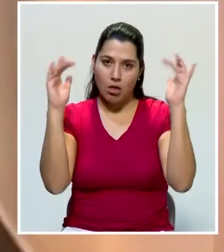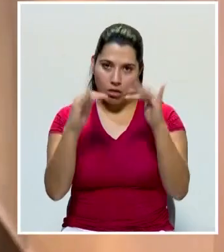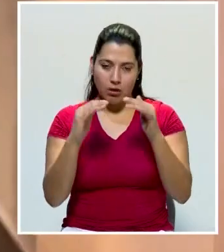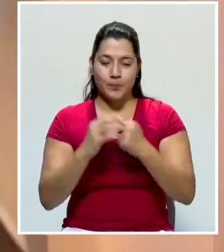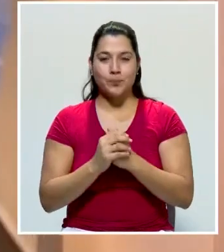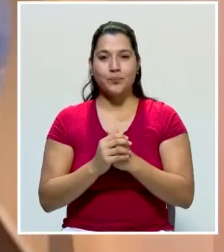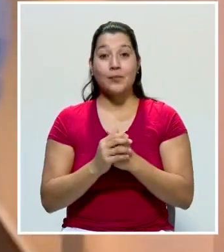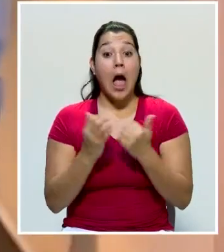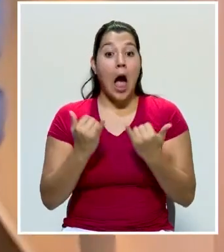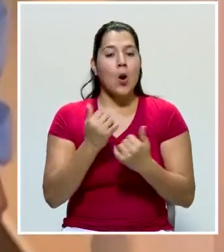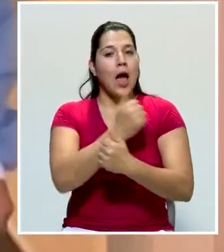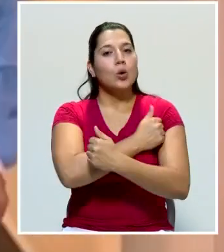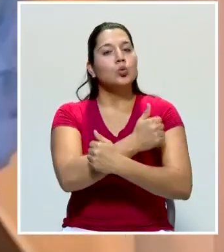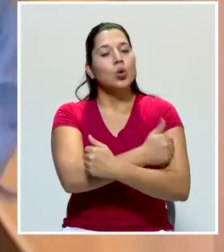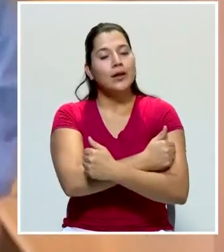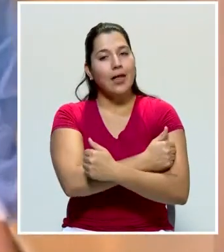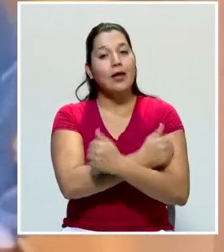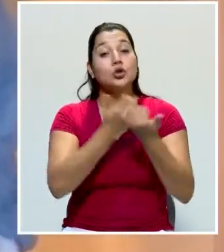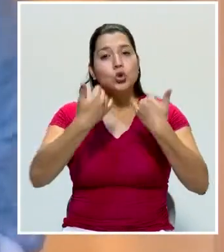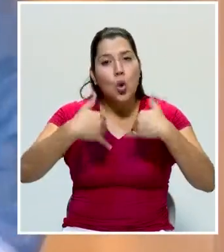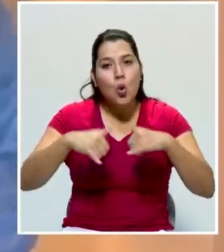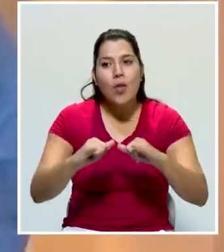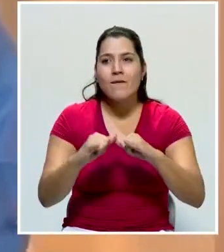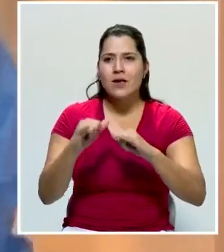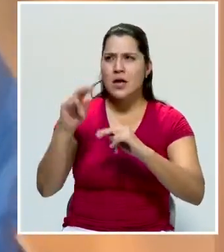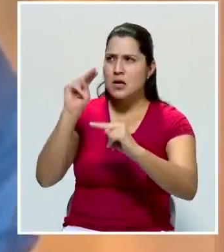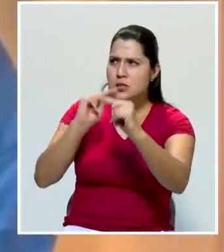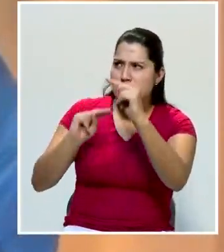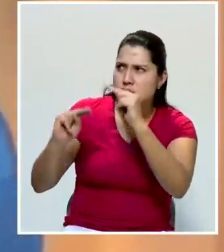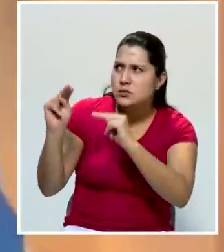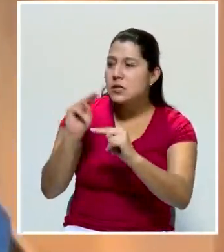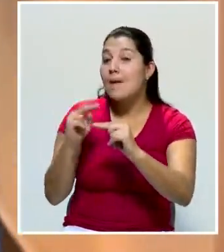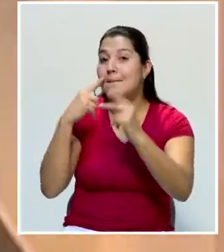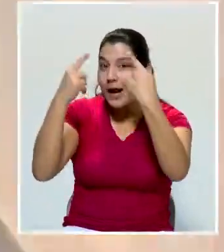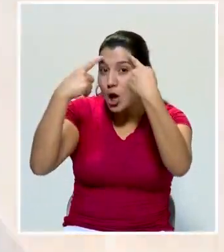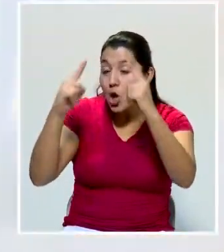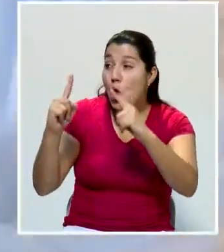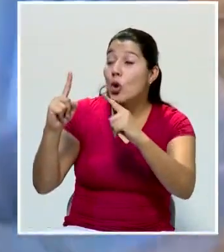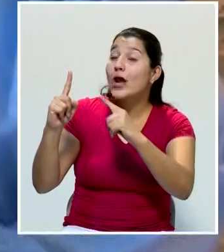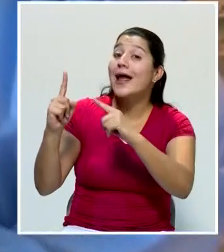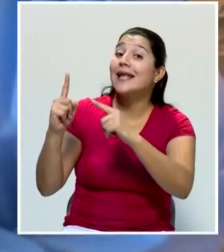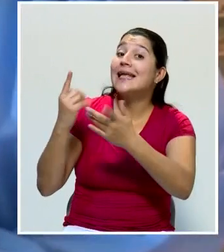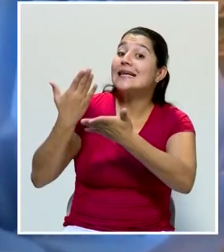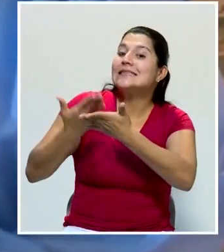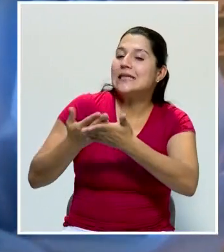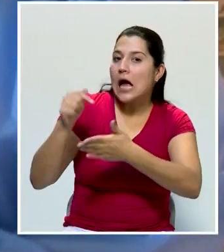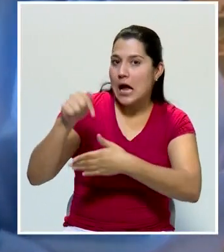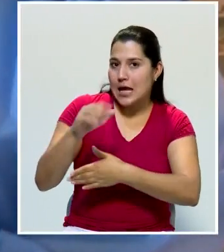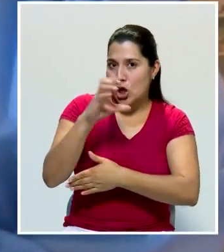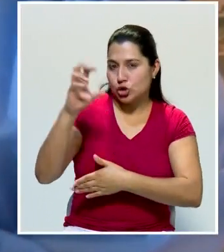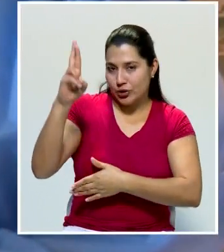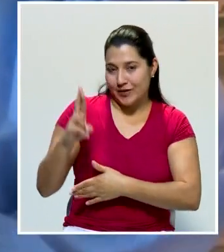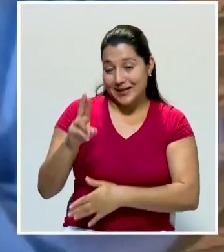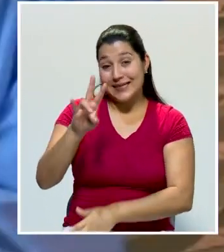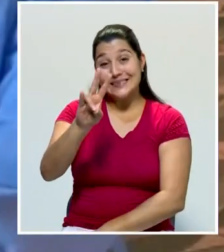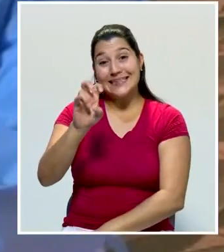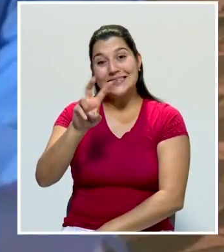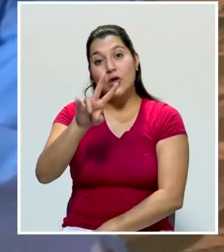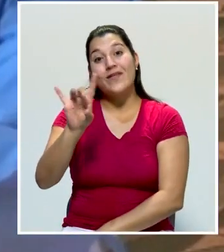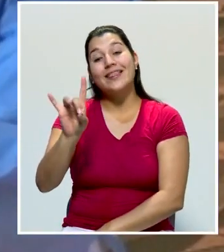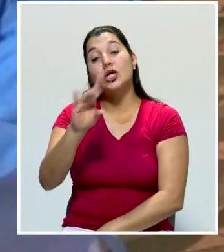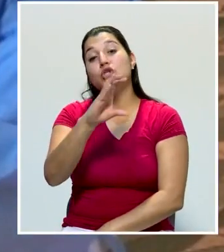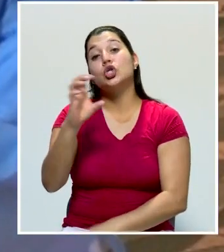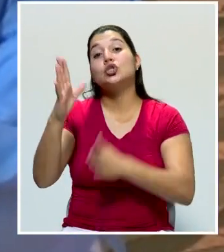las autoridades realizan las gestiones para traer a Costa Rica a otros 728 costarricenses que permanecen en